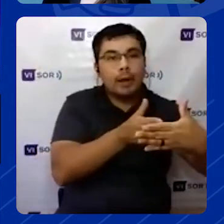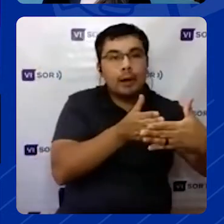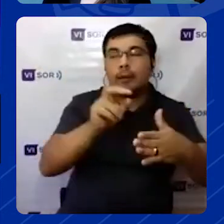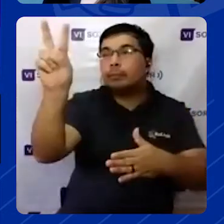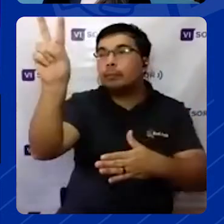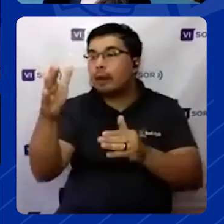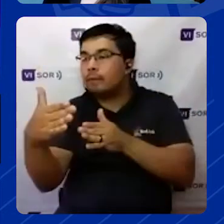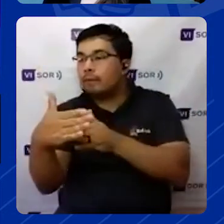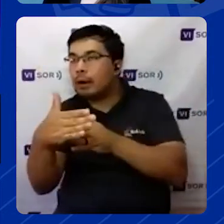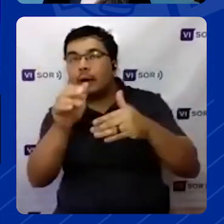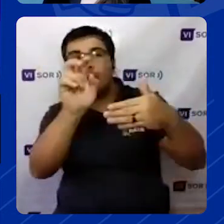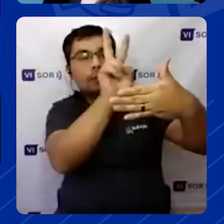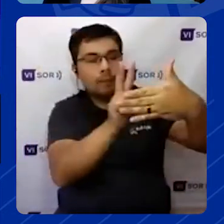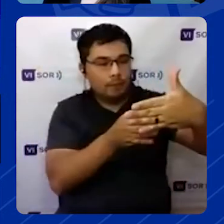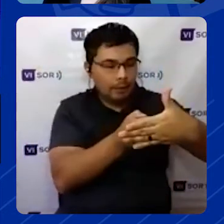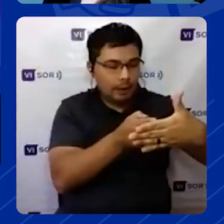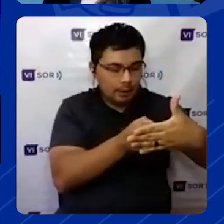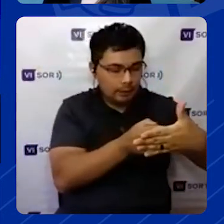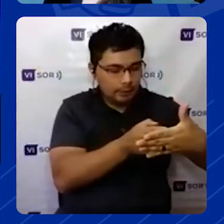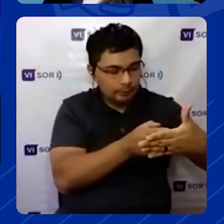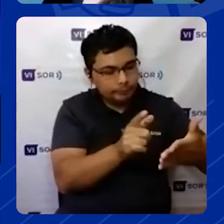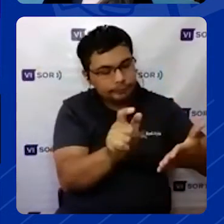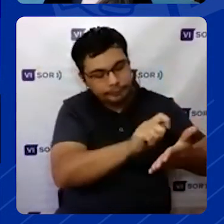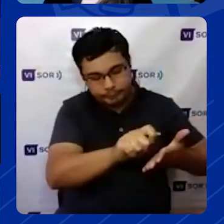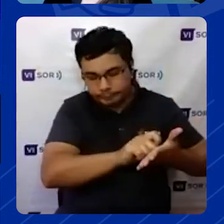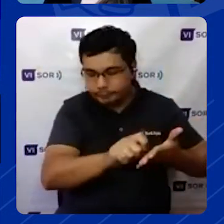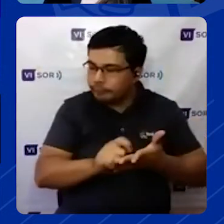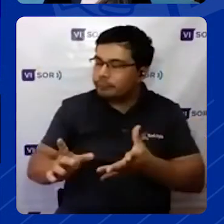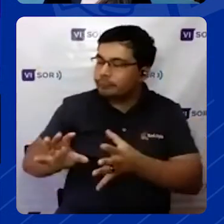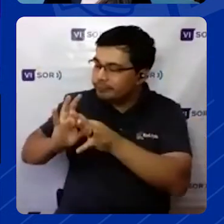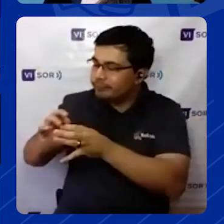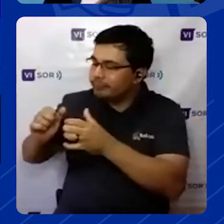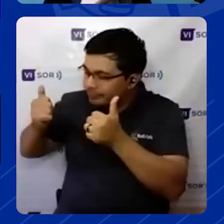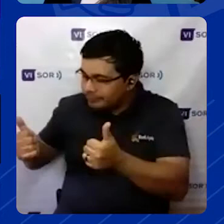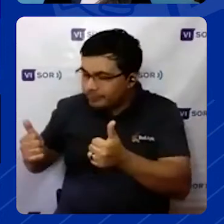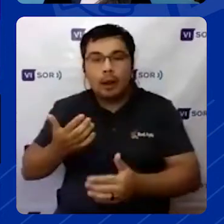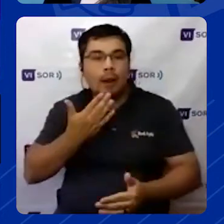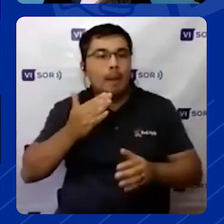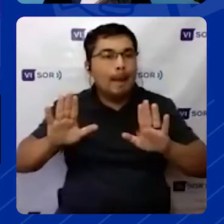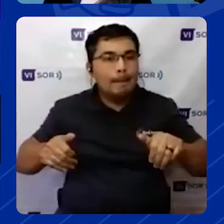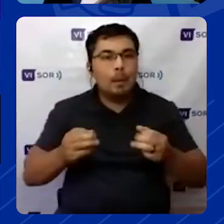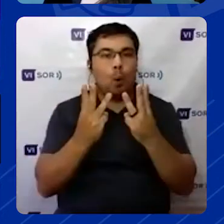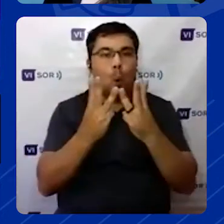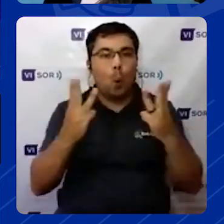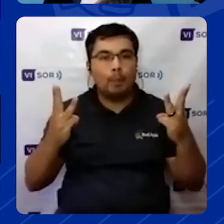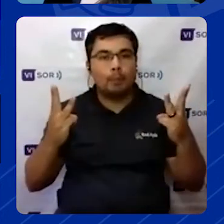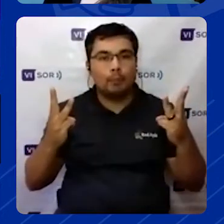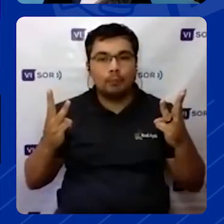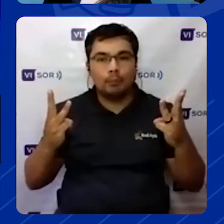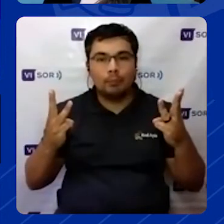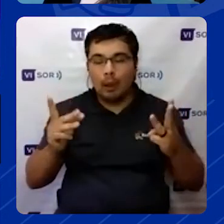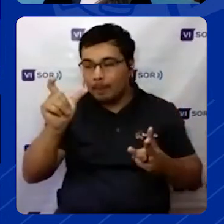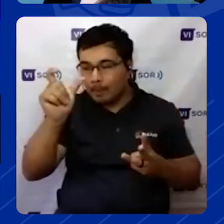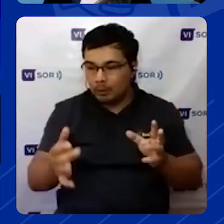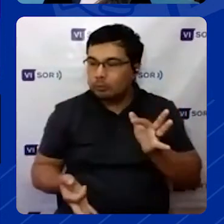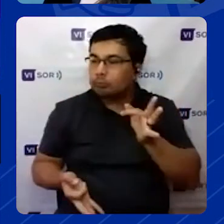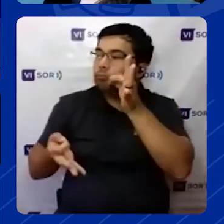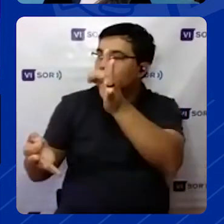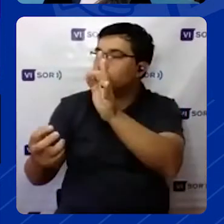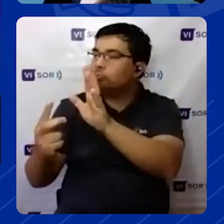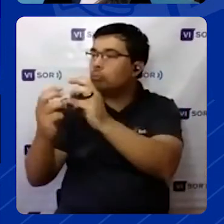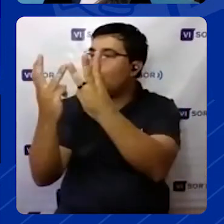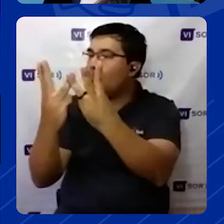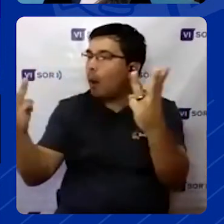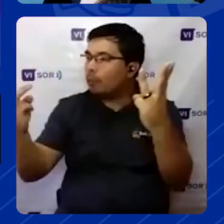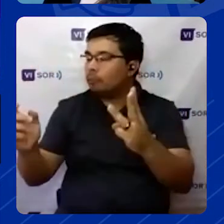web exactamente igual. Es decir, nosotros no abarcamos, por ejemplo, la programación. Sería simplemente alguien que nos hace el encargo, le decimos, hemos